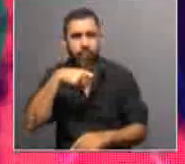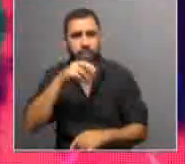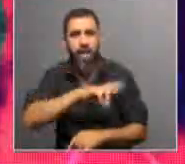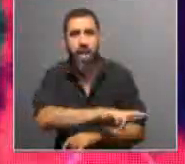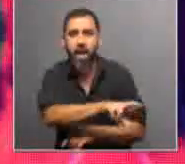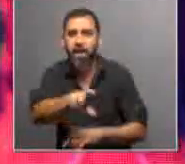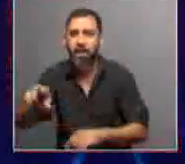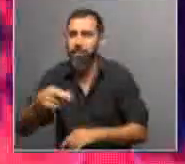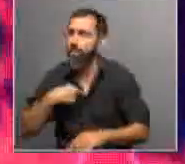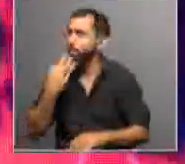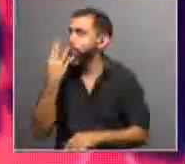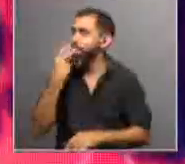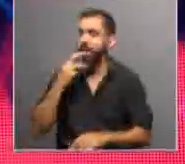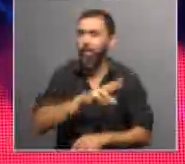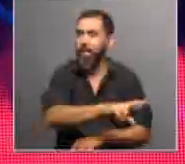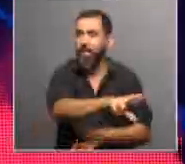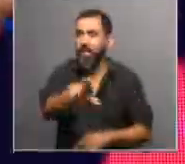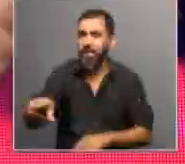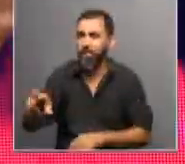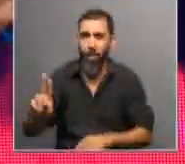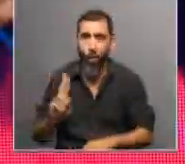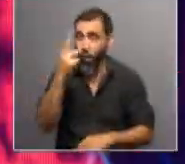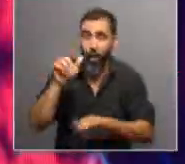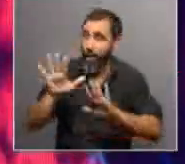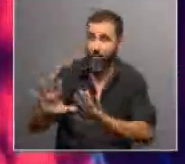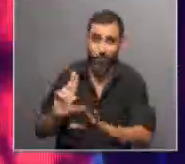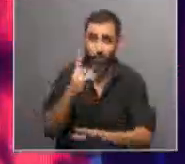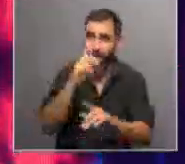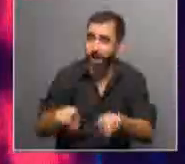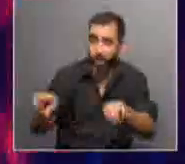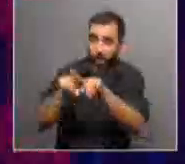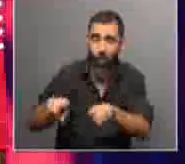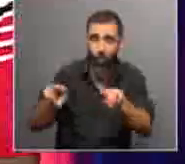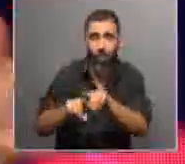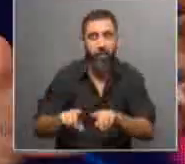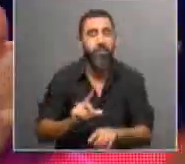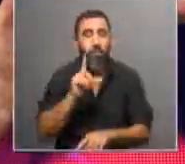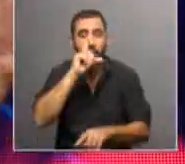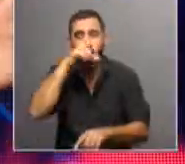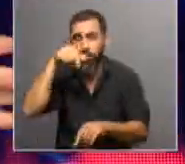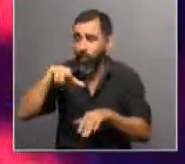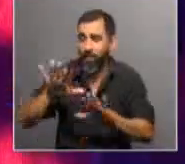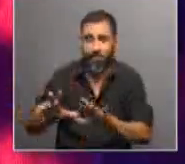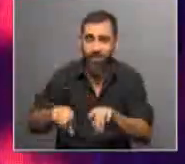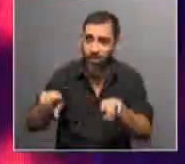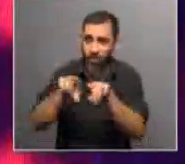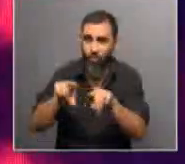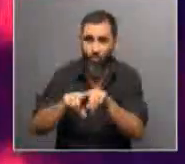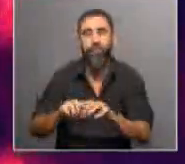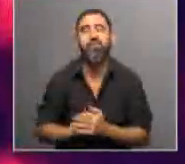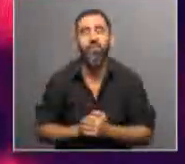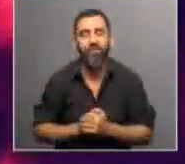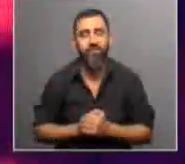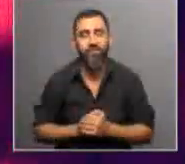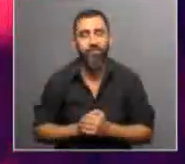Rambla. Muy bien. Uruguayo típico, entonces. Sí. Un montevideano típico, en realidad.